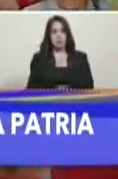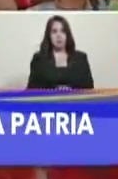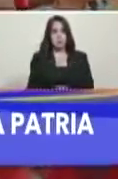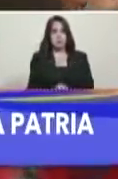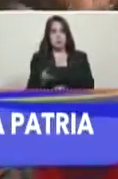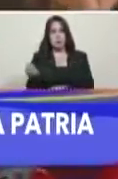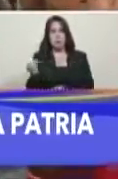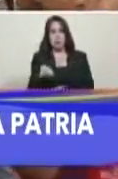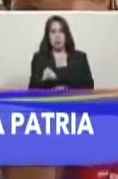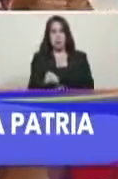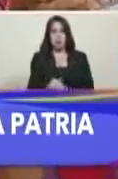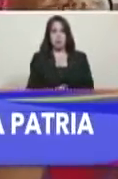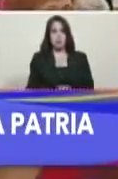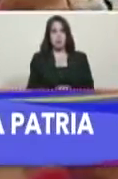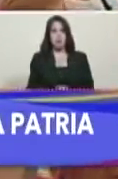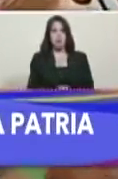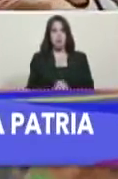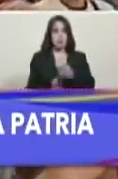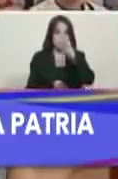Además